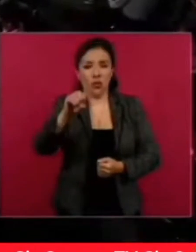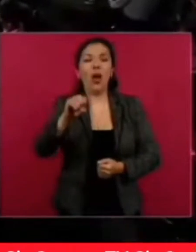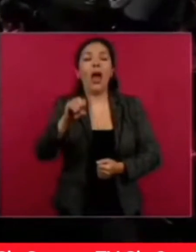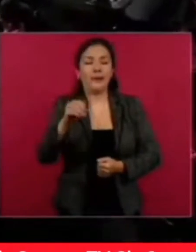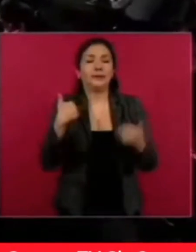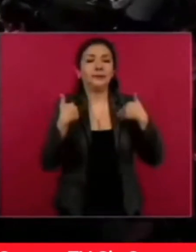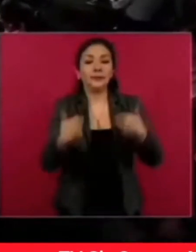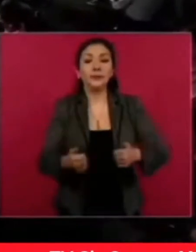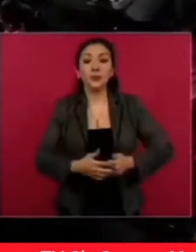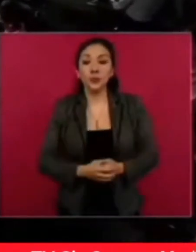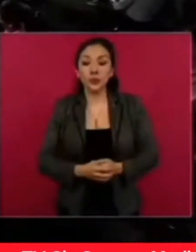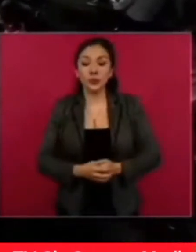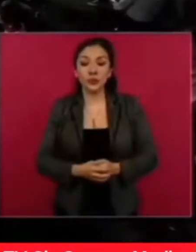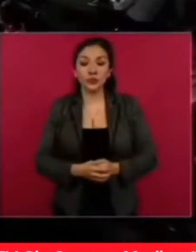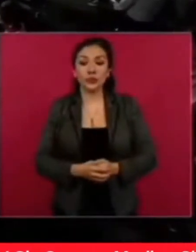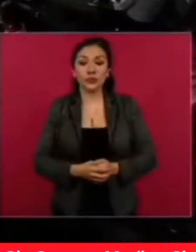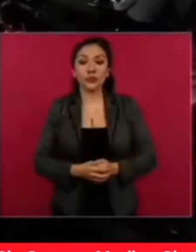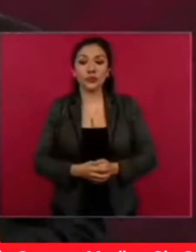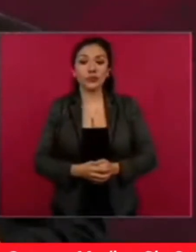Bueno,